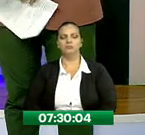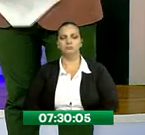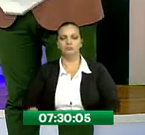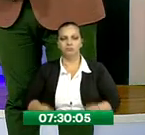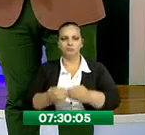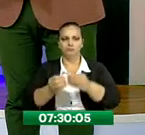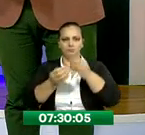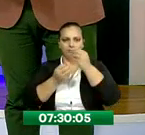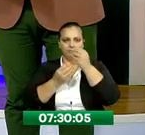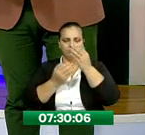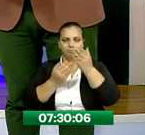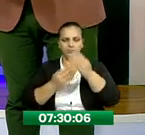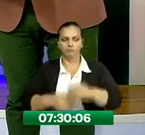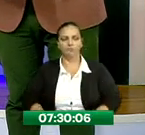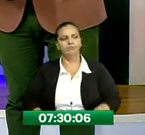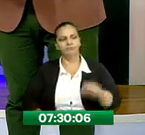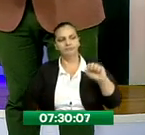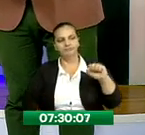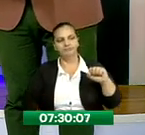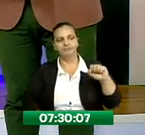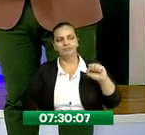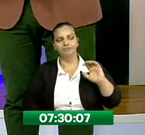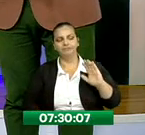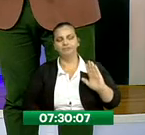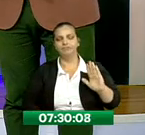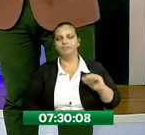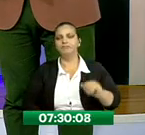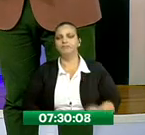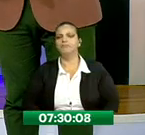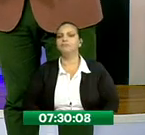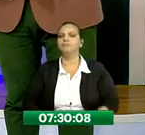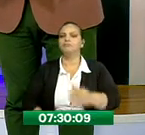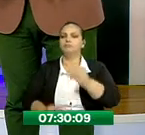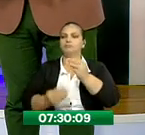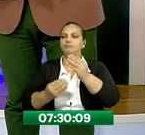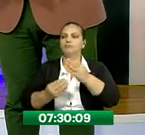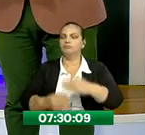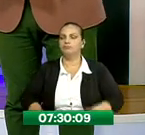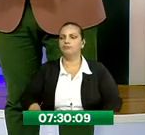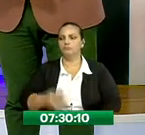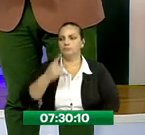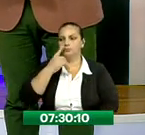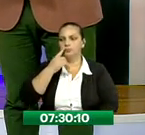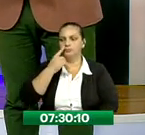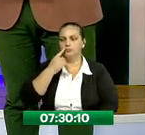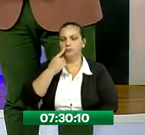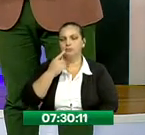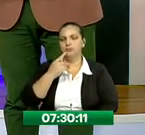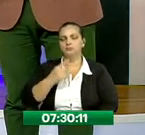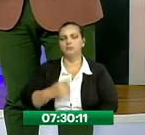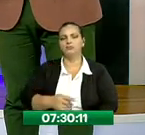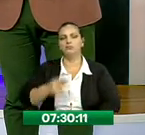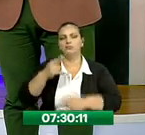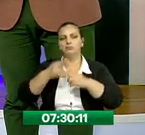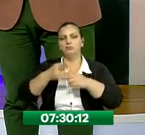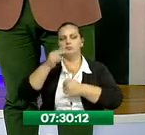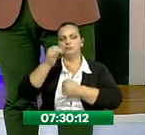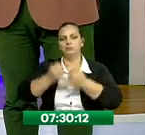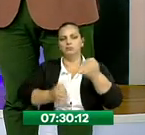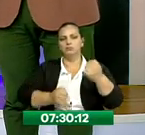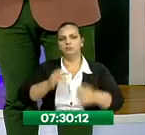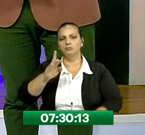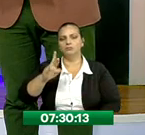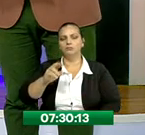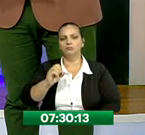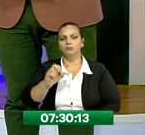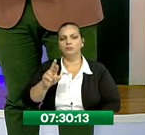Claro que sí, déjame contarle, Luisa, amables televidentes, que tras la denuncia de Caterine Torres en Twitter sobre un piropo realizado por un